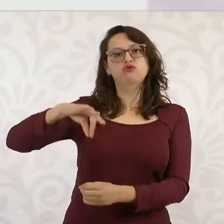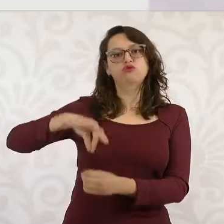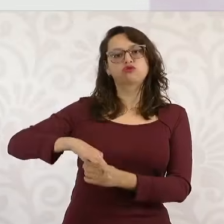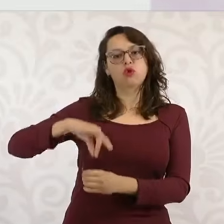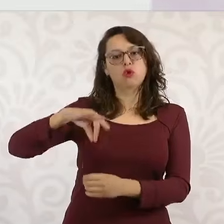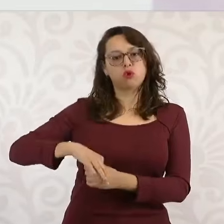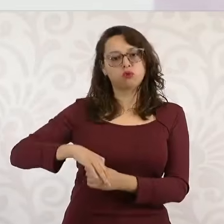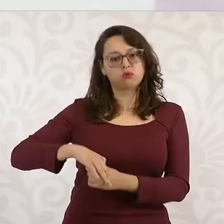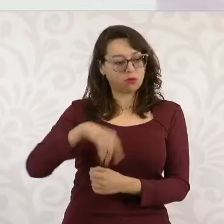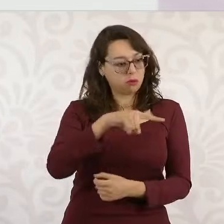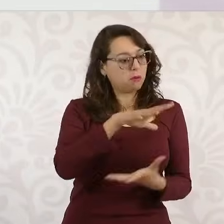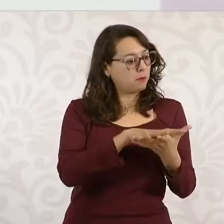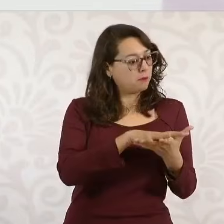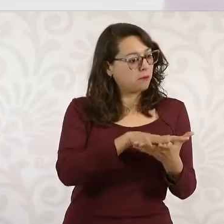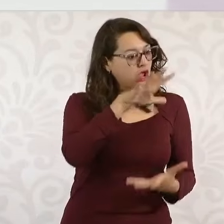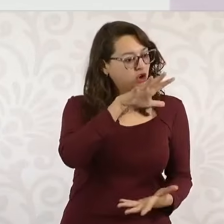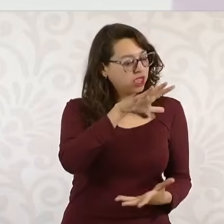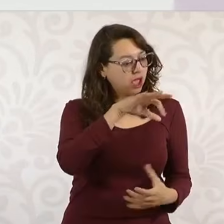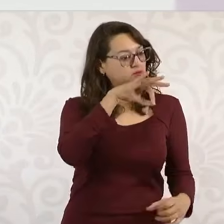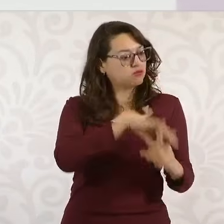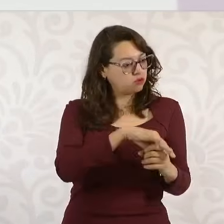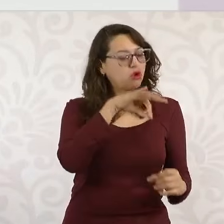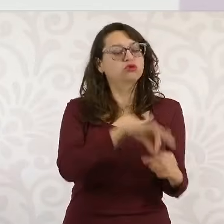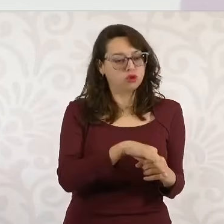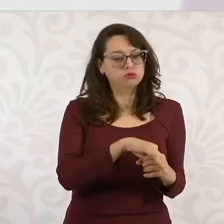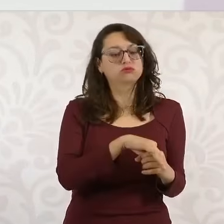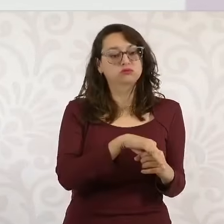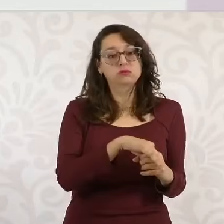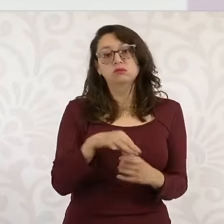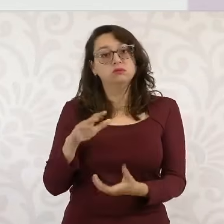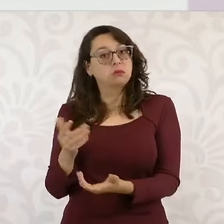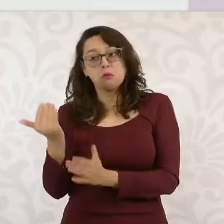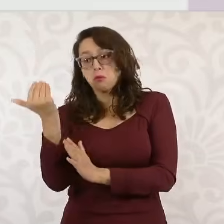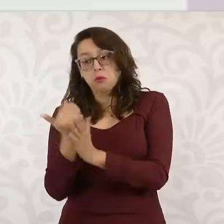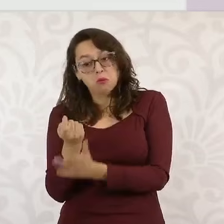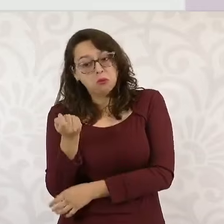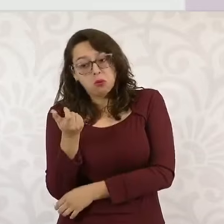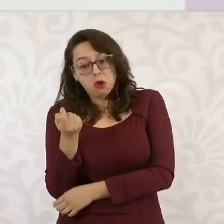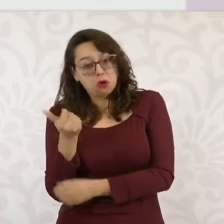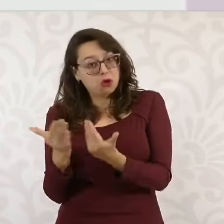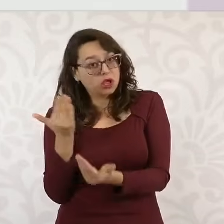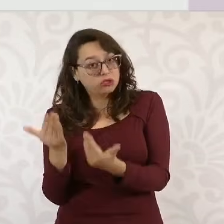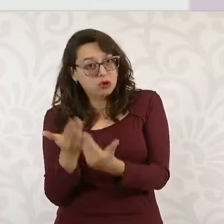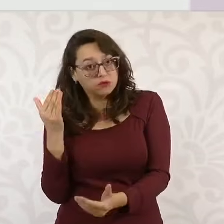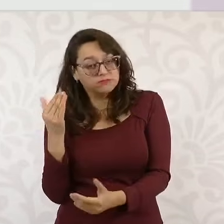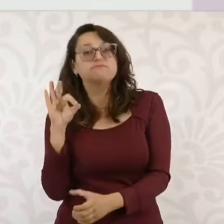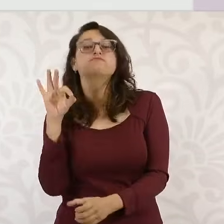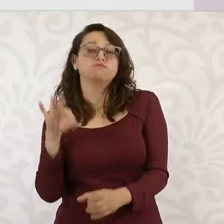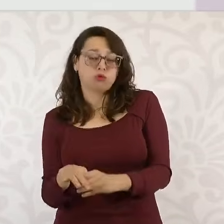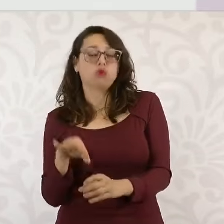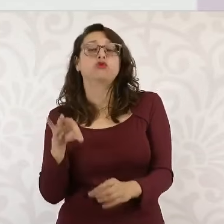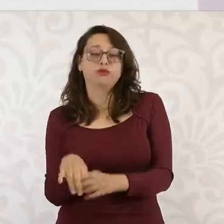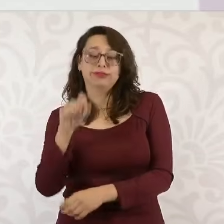Los que van de manera directa y los que van por la representación que corresponde al porcentaje de